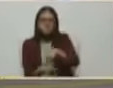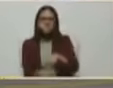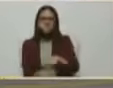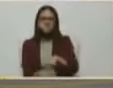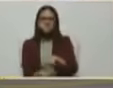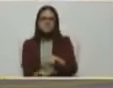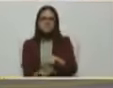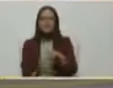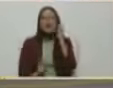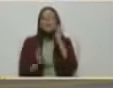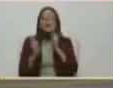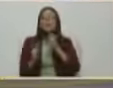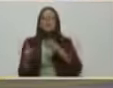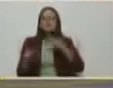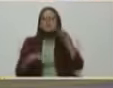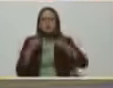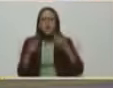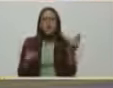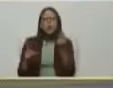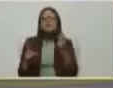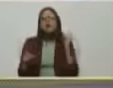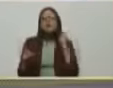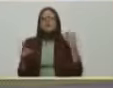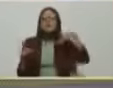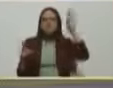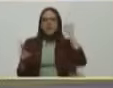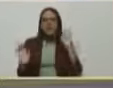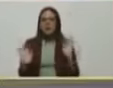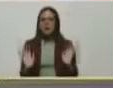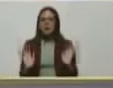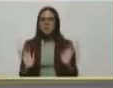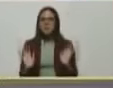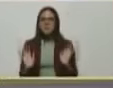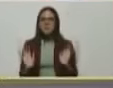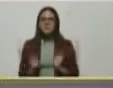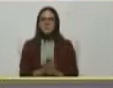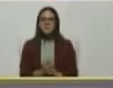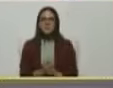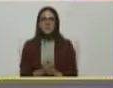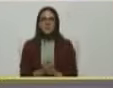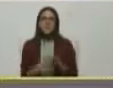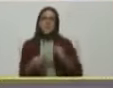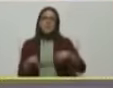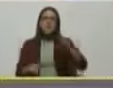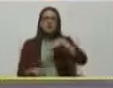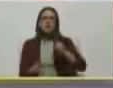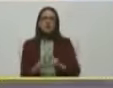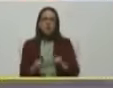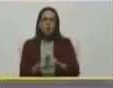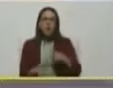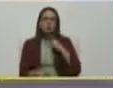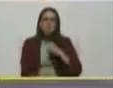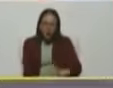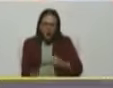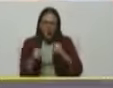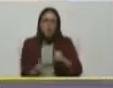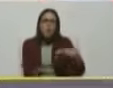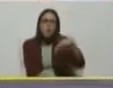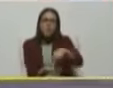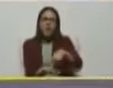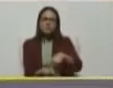Es una expresión antigua, quizás un poco machista, pero guapiamos,